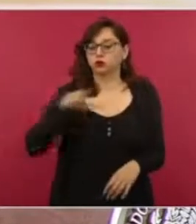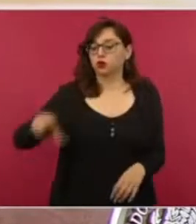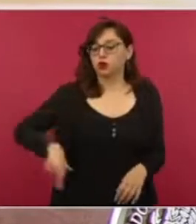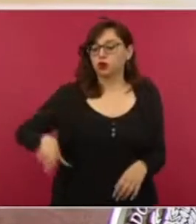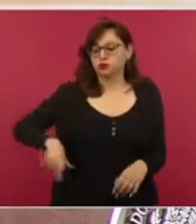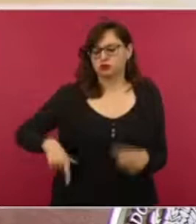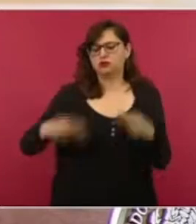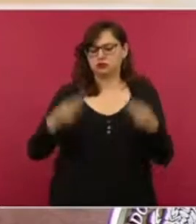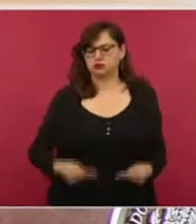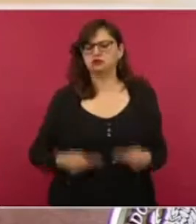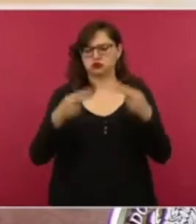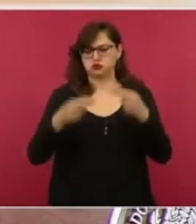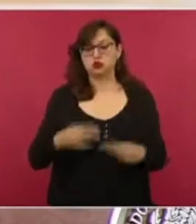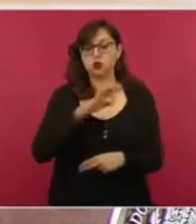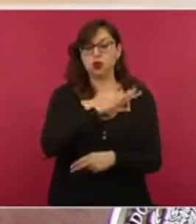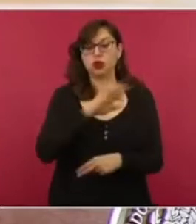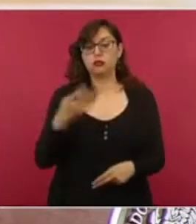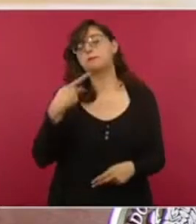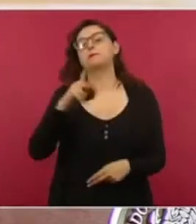públicos.